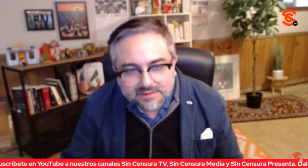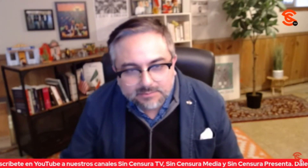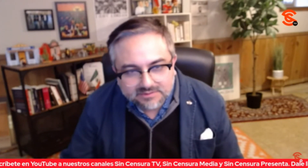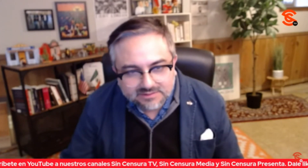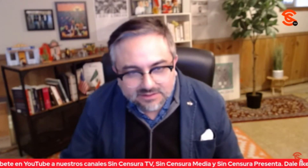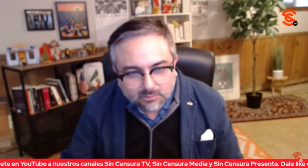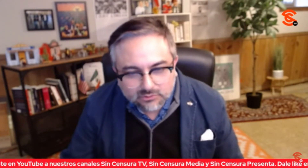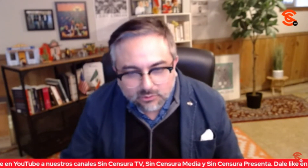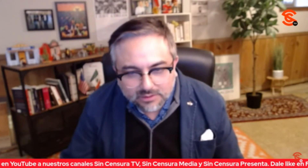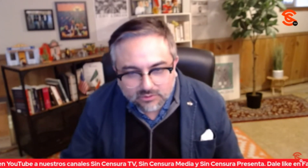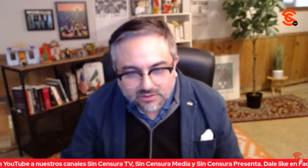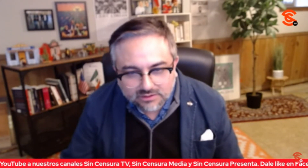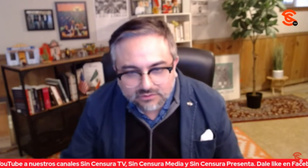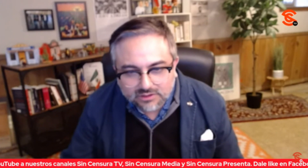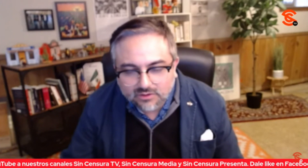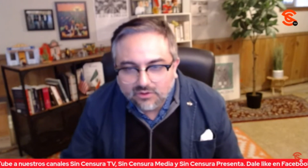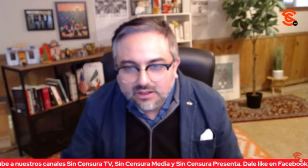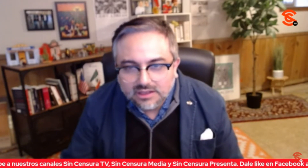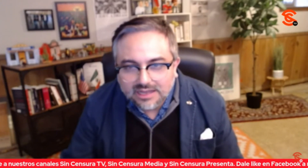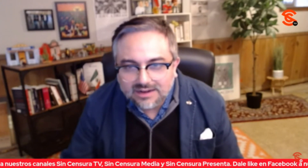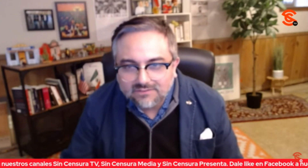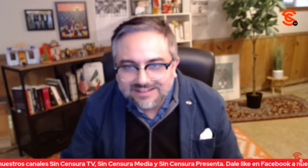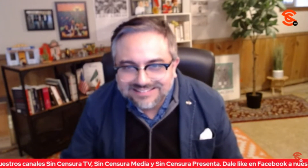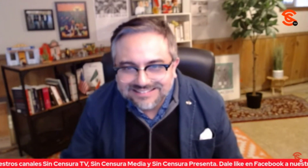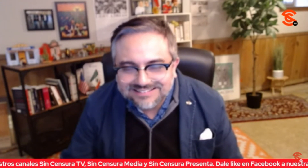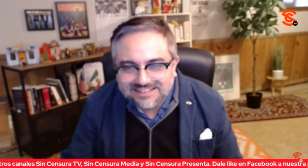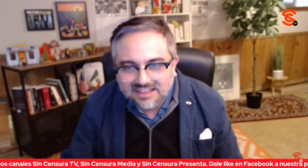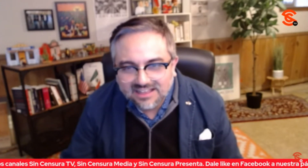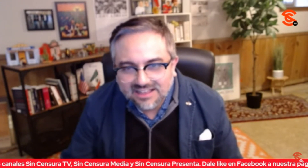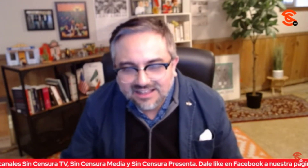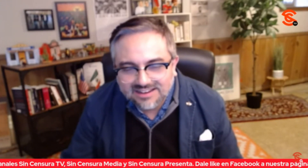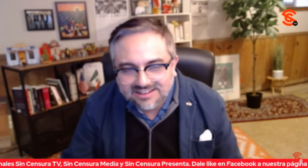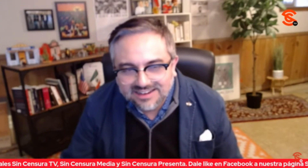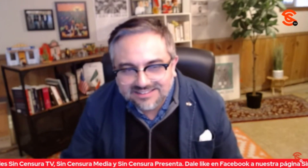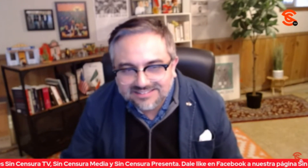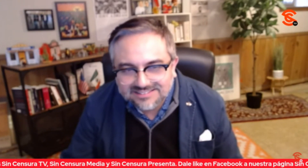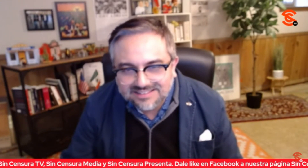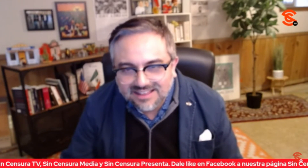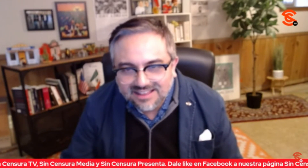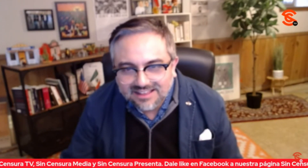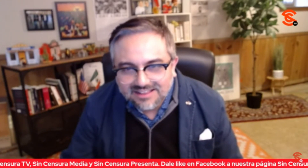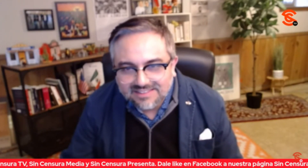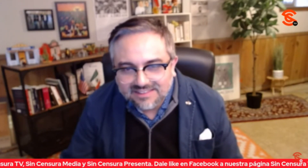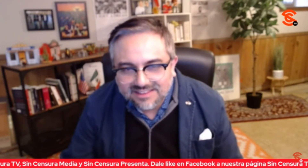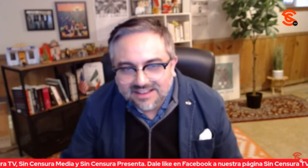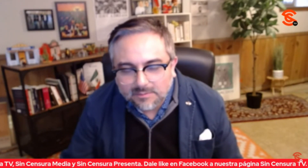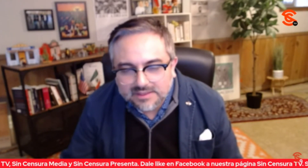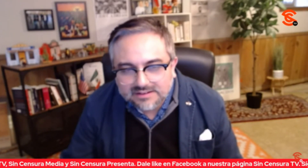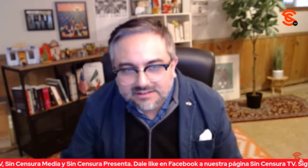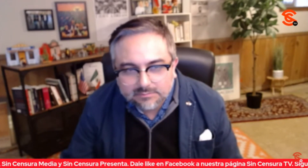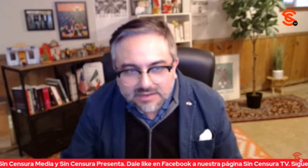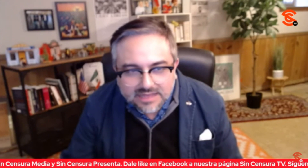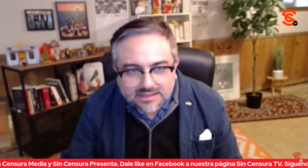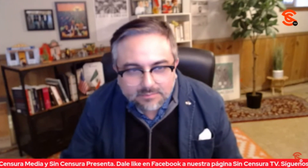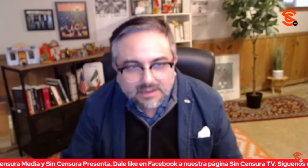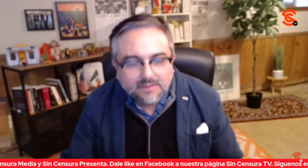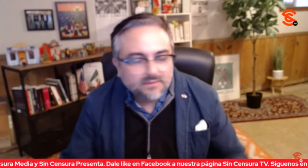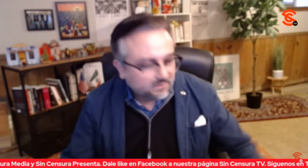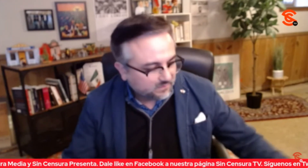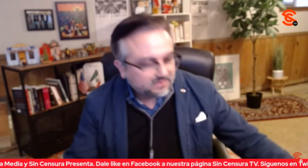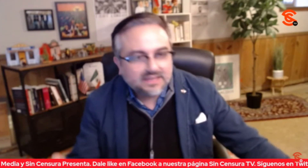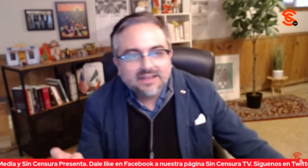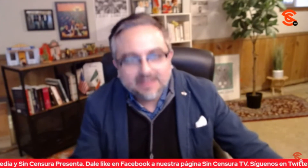hoy también el presidente López Obrador se refirió al fascista, al clasista de Javier Milei.